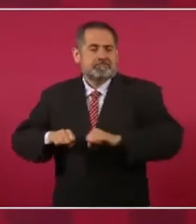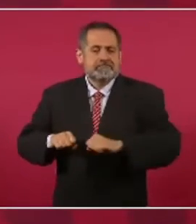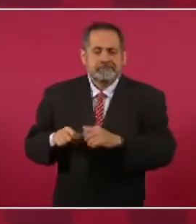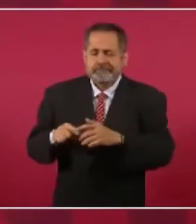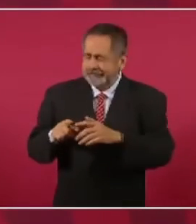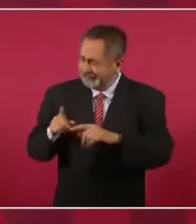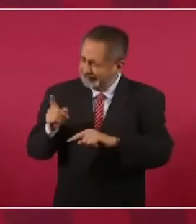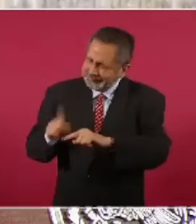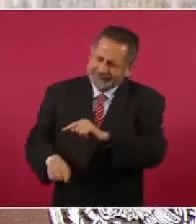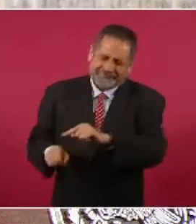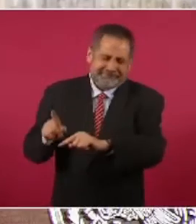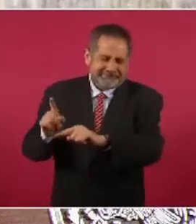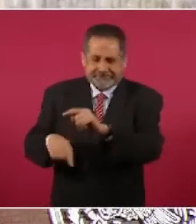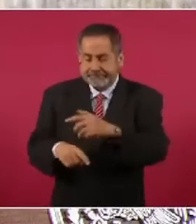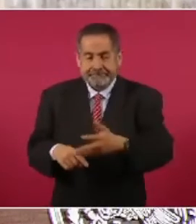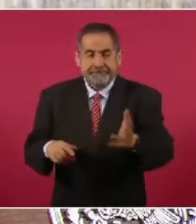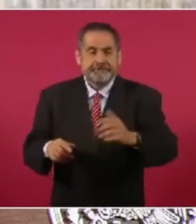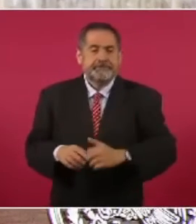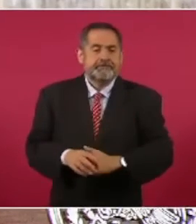mismo.